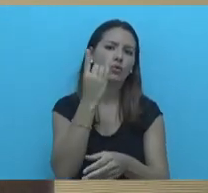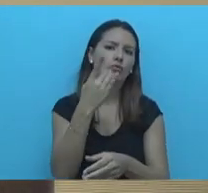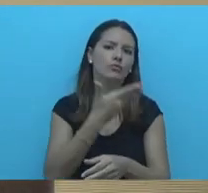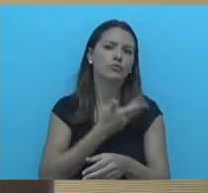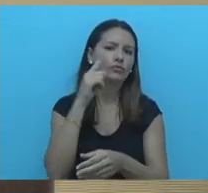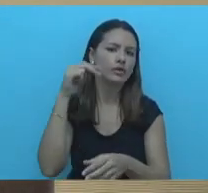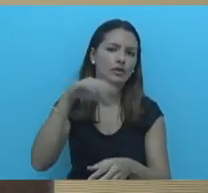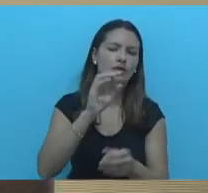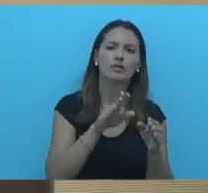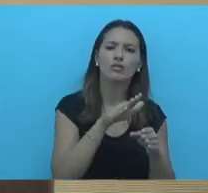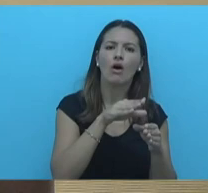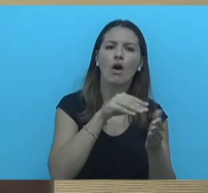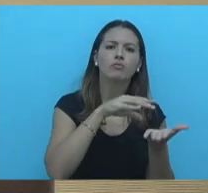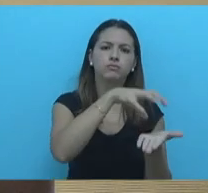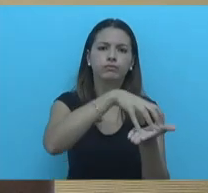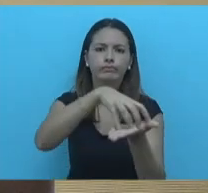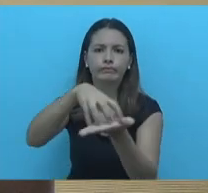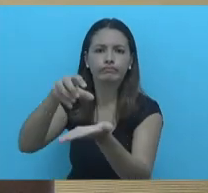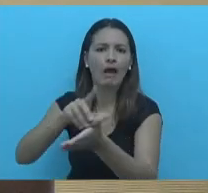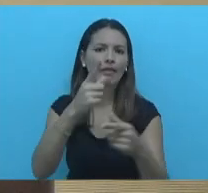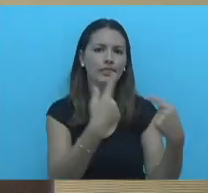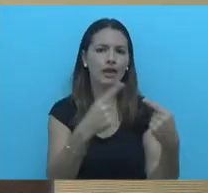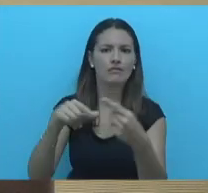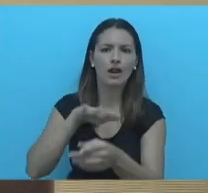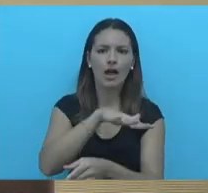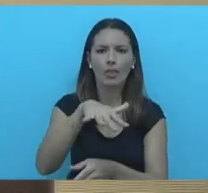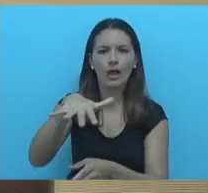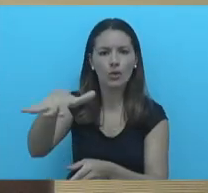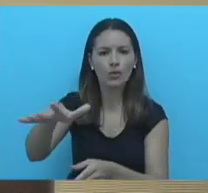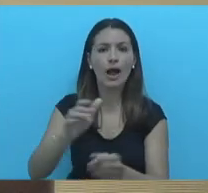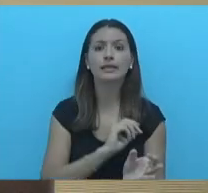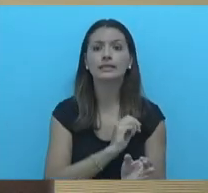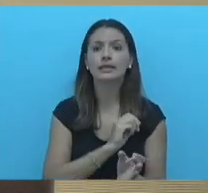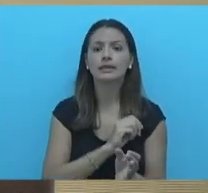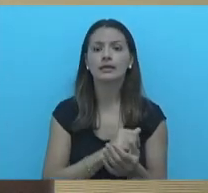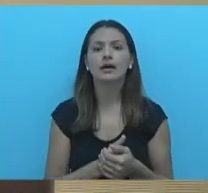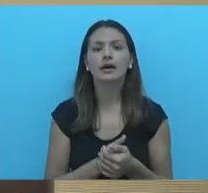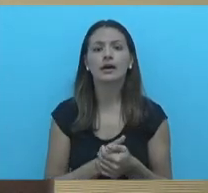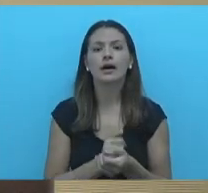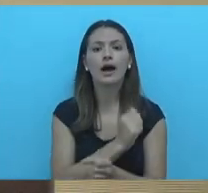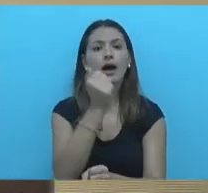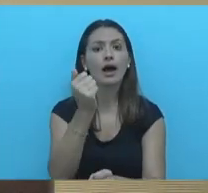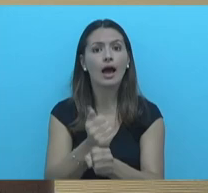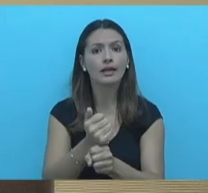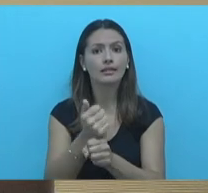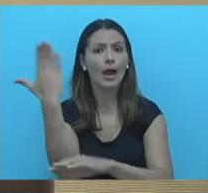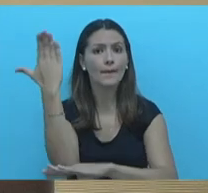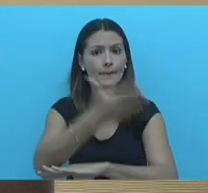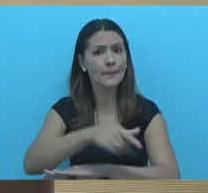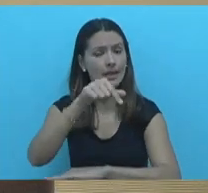Casilda, con centro, si quieren, en el peaje, donde hicieron un pequeño acto por los